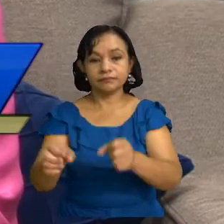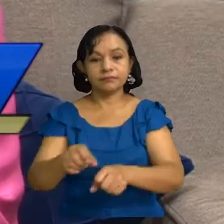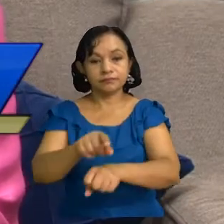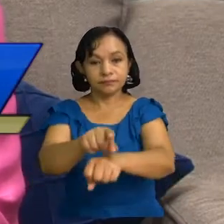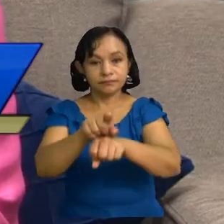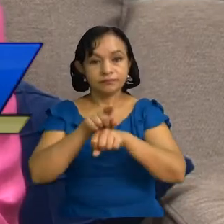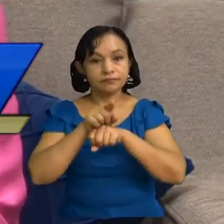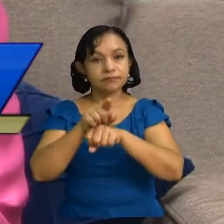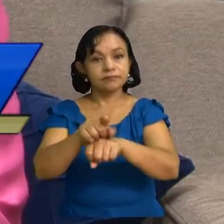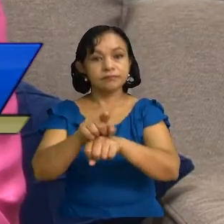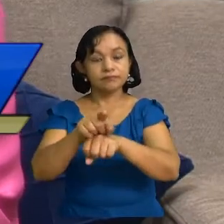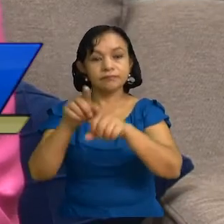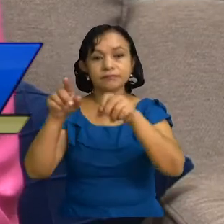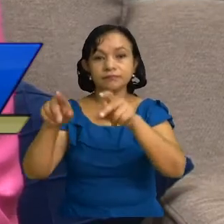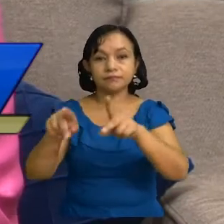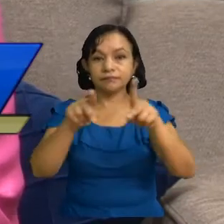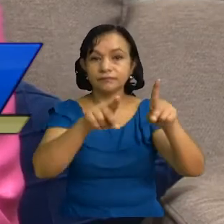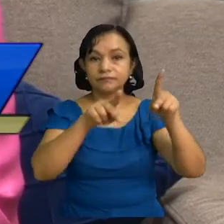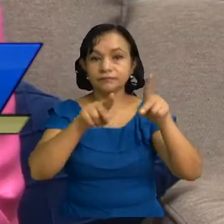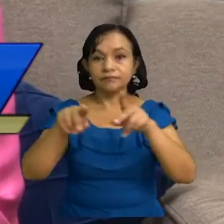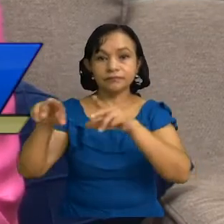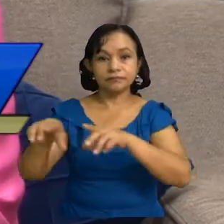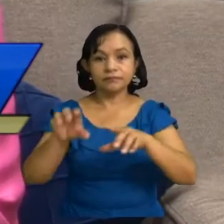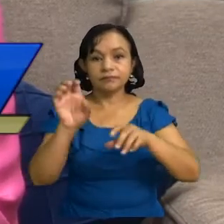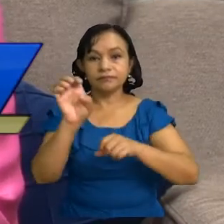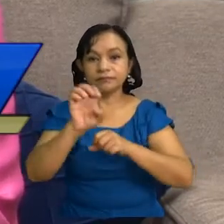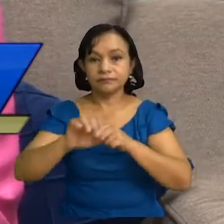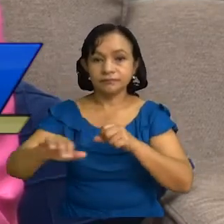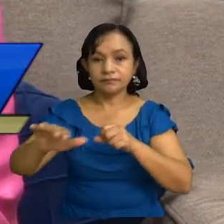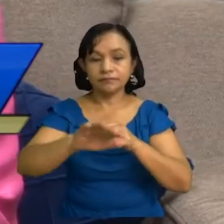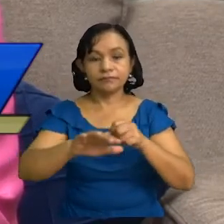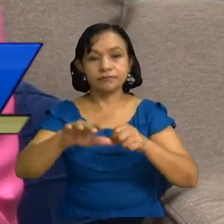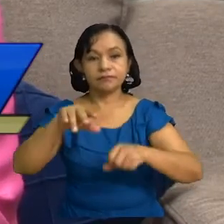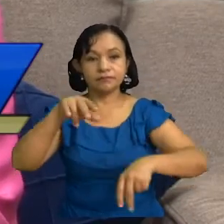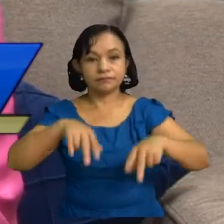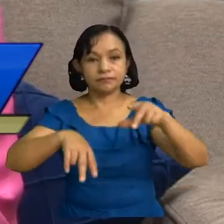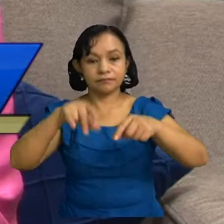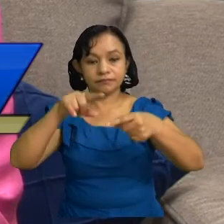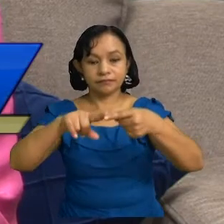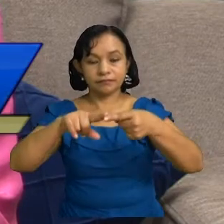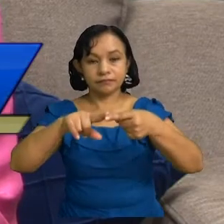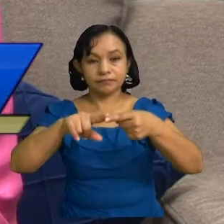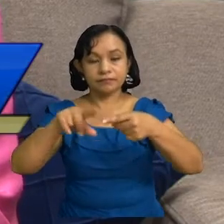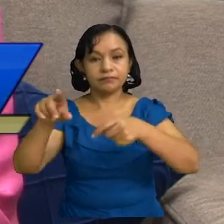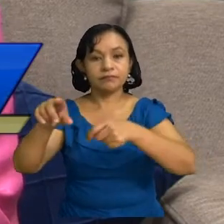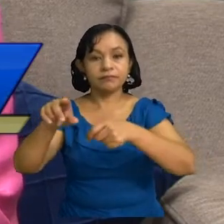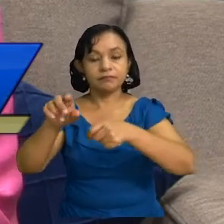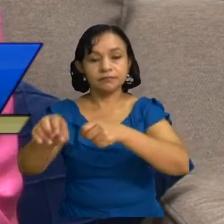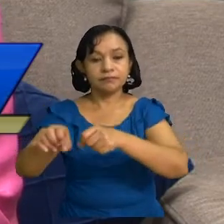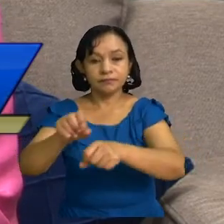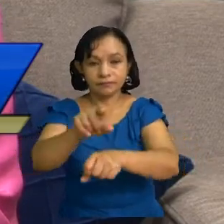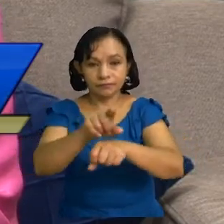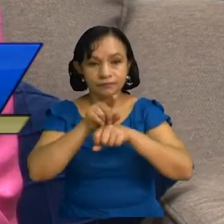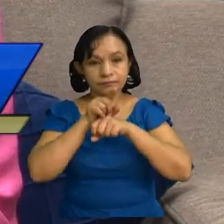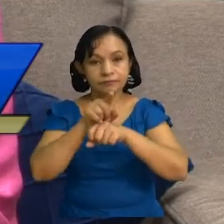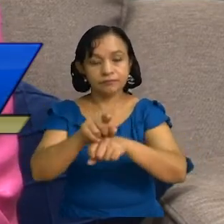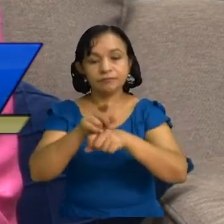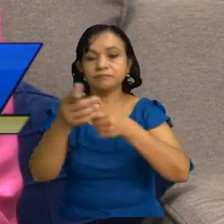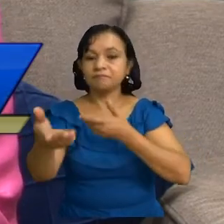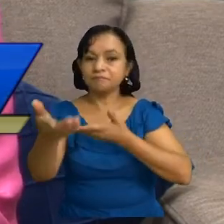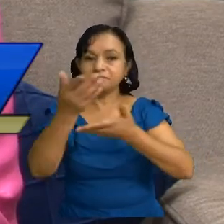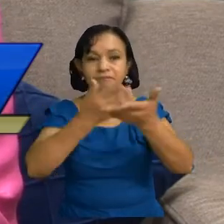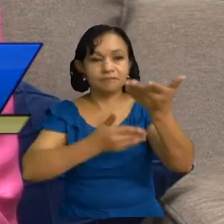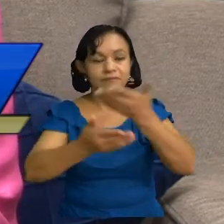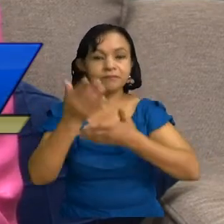protagonistas d estelí nueva segovia en madrid y vamos a y compartir